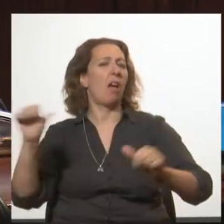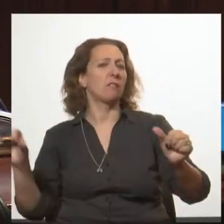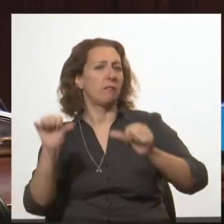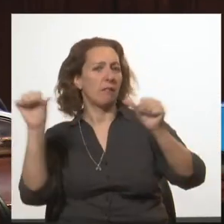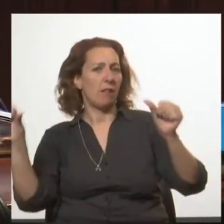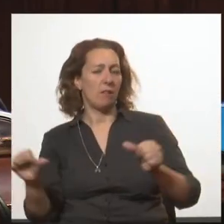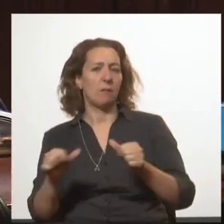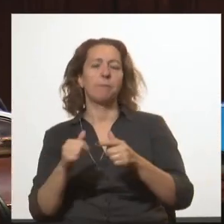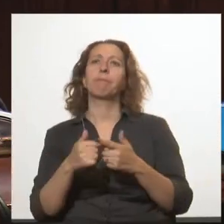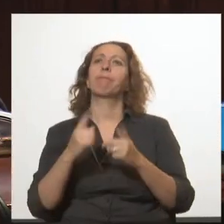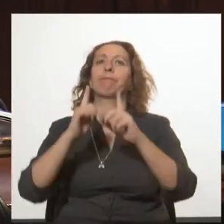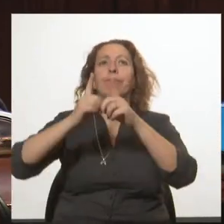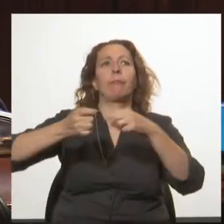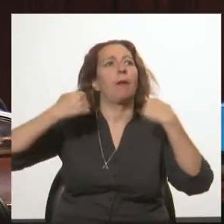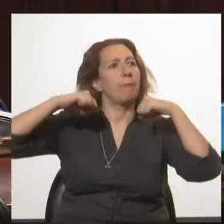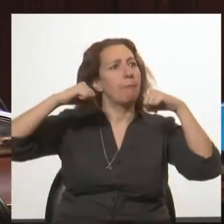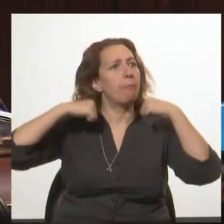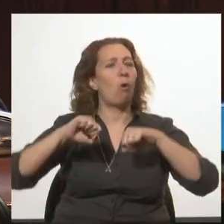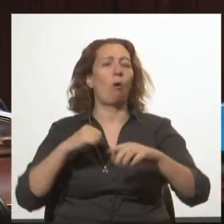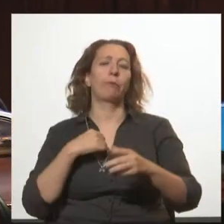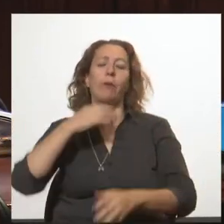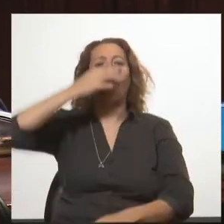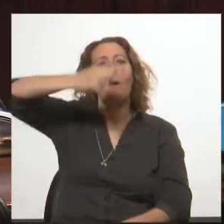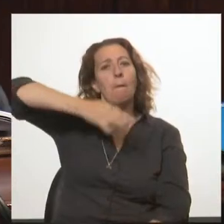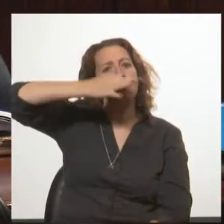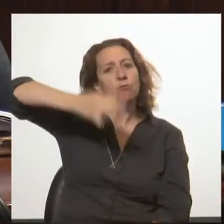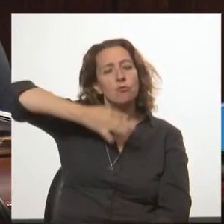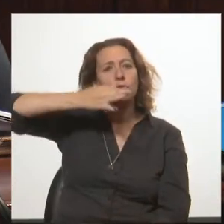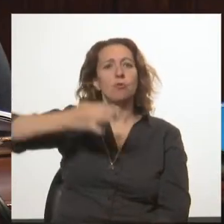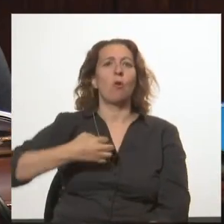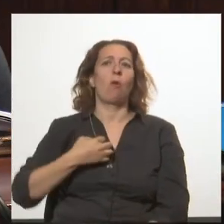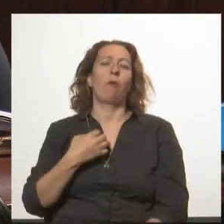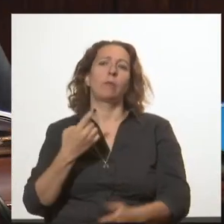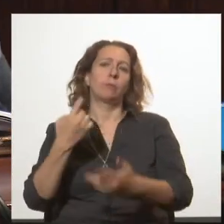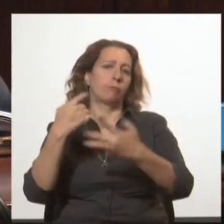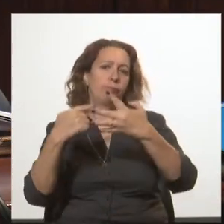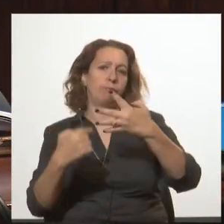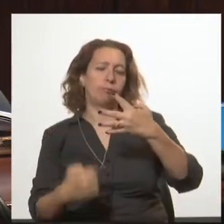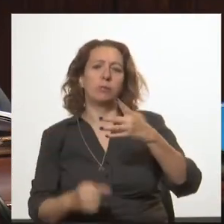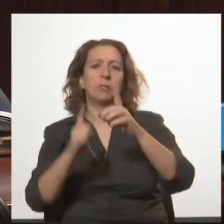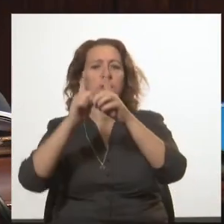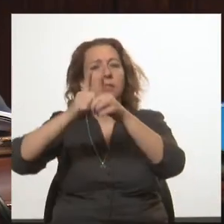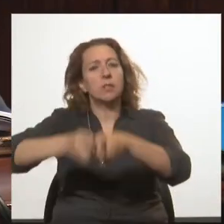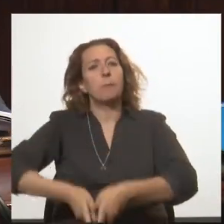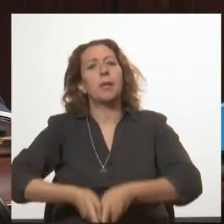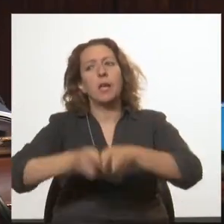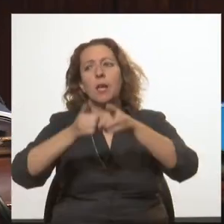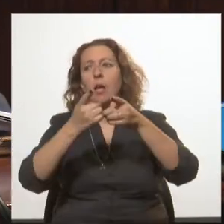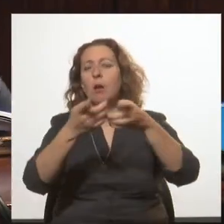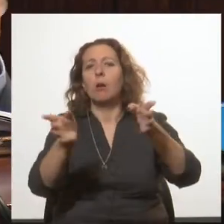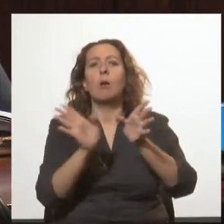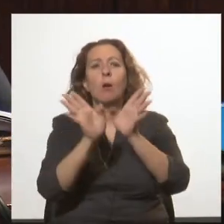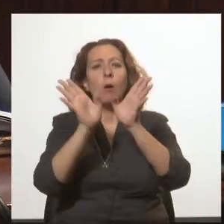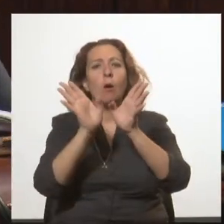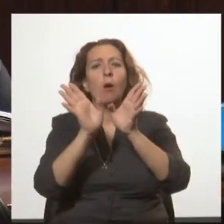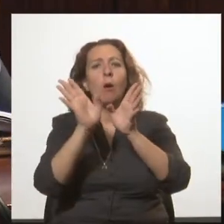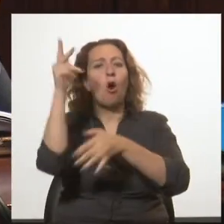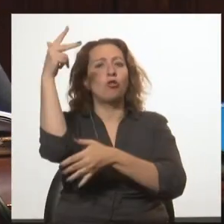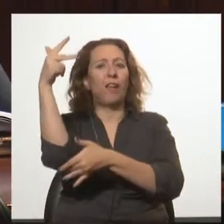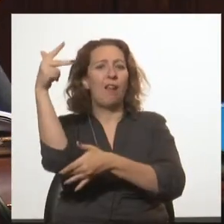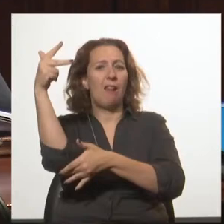incluía un polideportivo un centro de convenciones un recinto ferial así como la construcción de un complejo hotelero que se